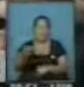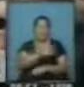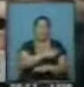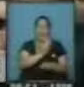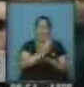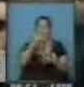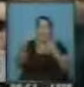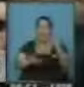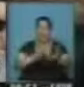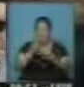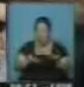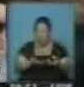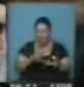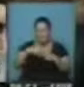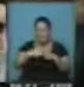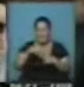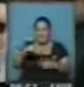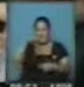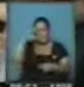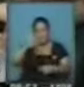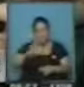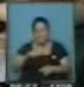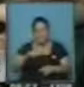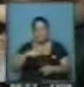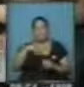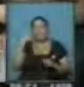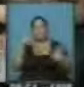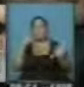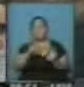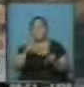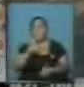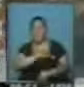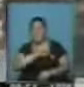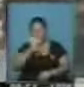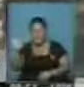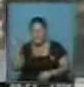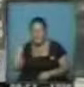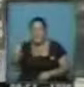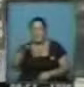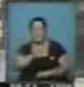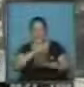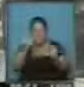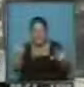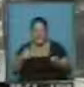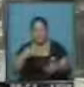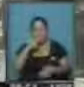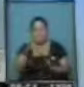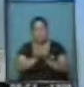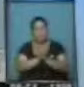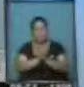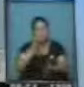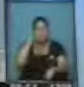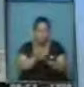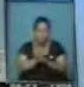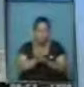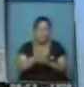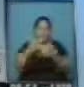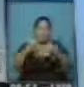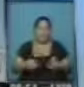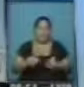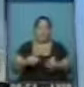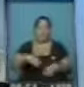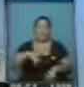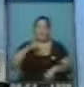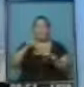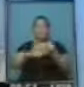digamos, del incendio del taller de PAES, y pasaron 7 meses sin que fueran siquiera a tocar el timbre. Estamos pidiendo concretamente medidas políticas sistémicas